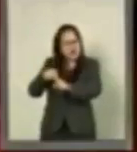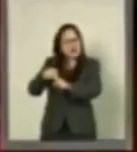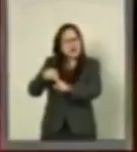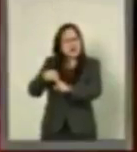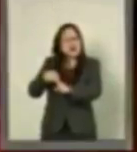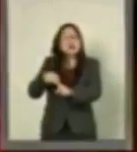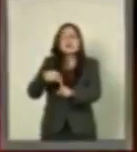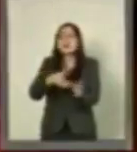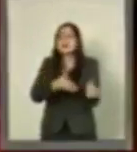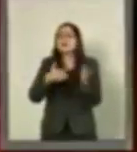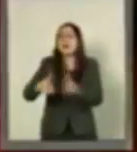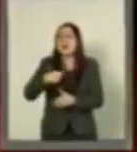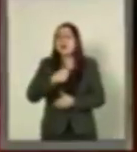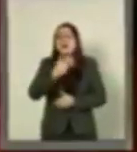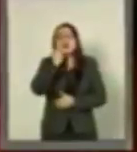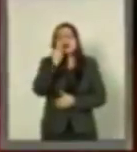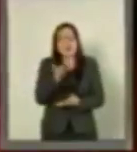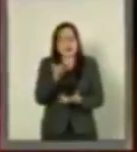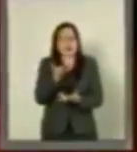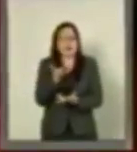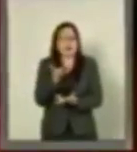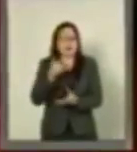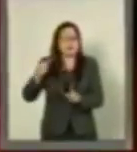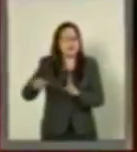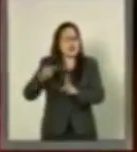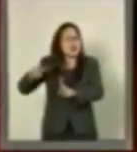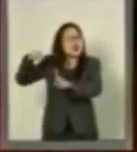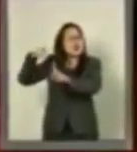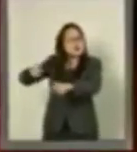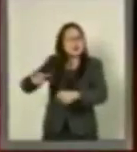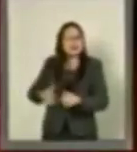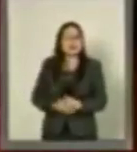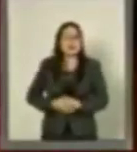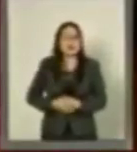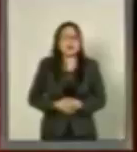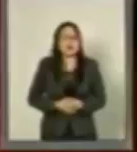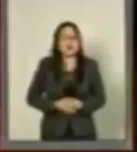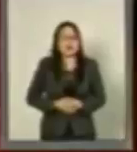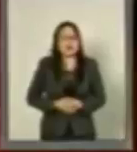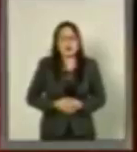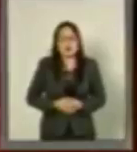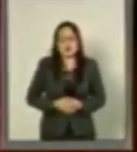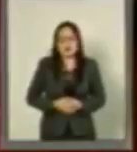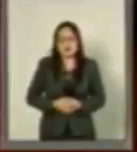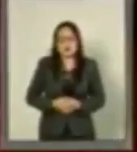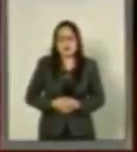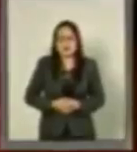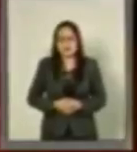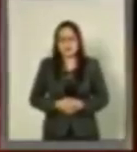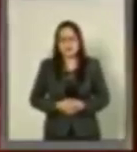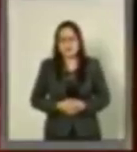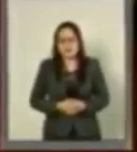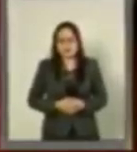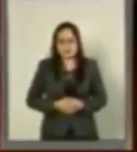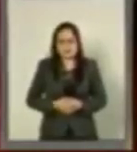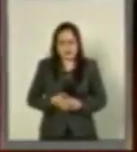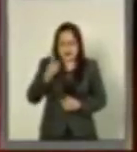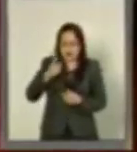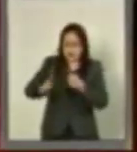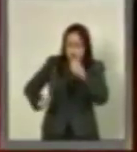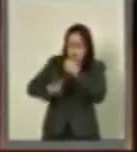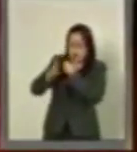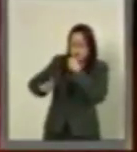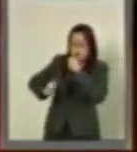y sí le preguntaría, ¿qué es para corregir estos